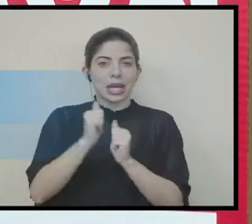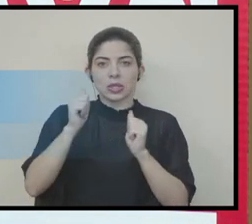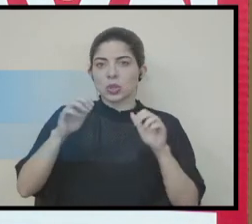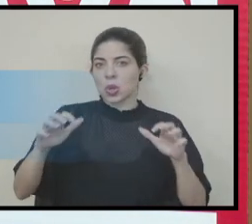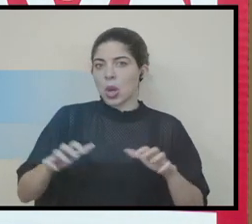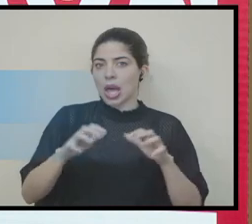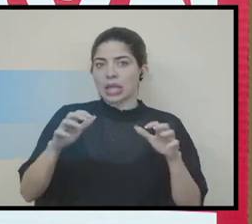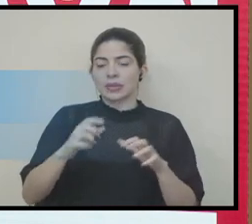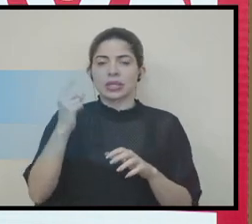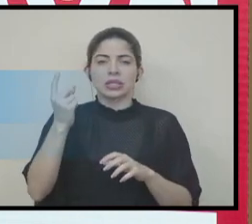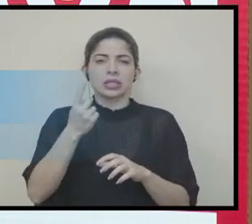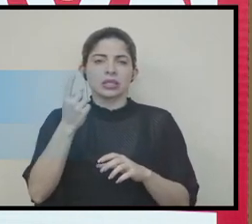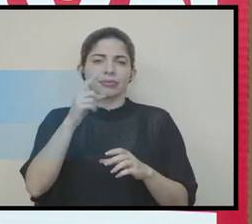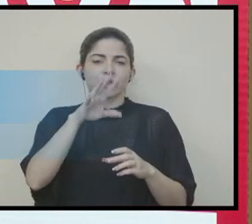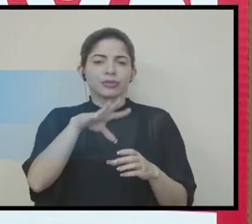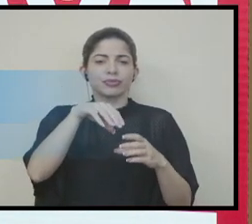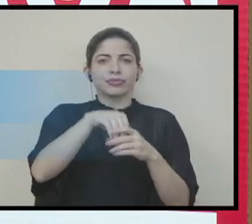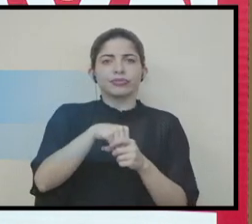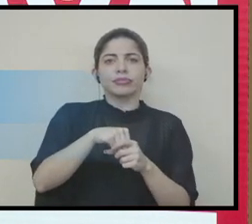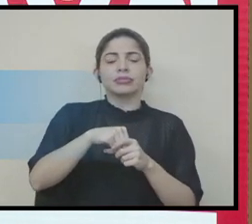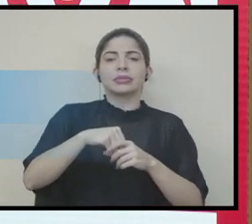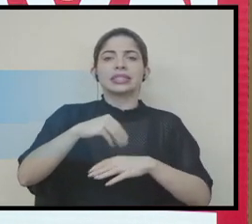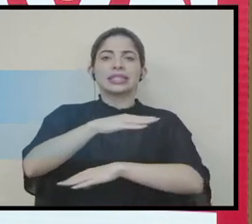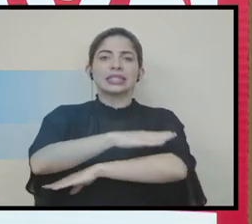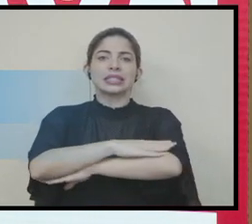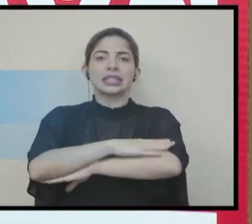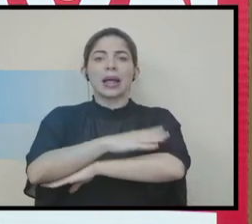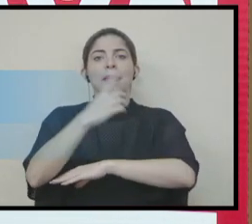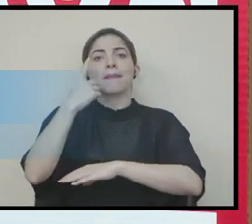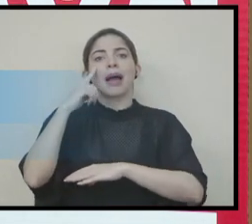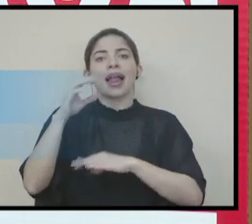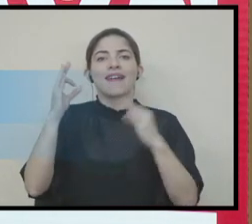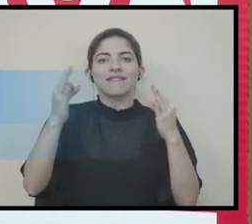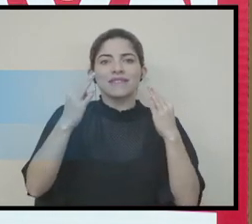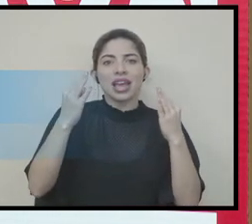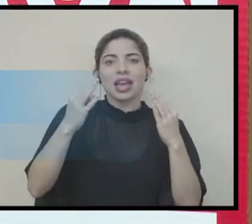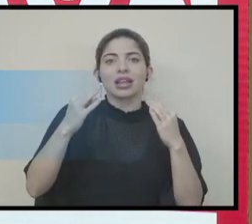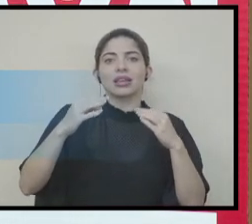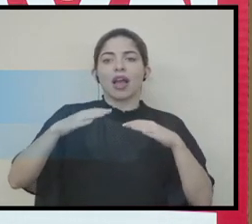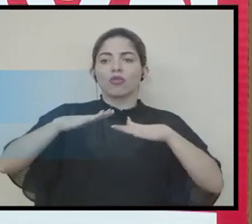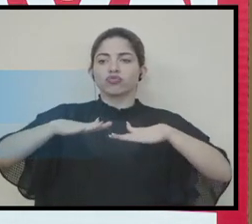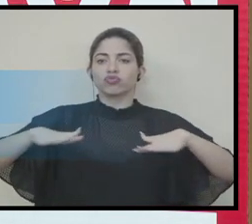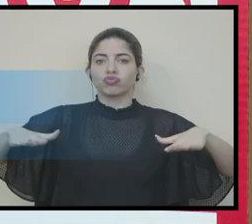Mayoritariamente estamos metidos en hacer stands para ferias, montajes de escenarios,